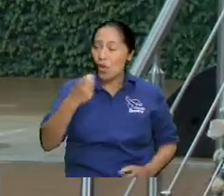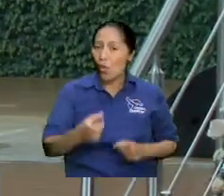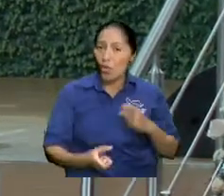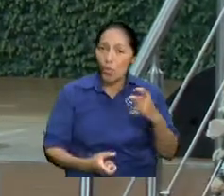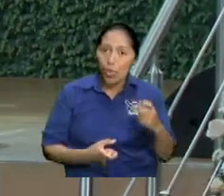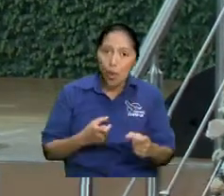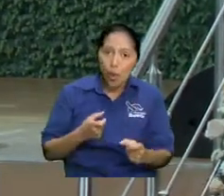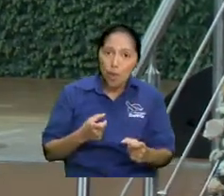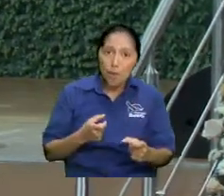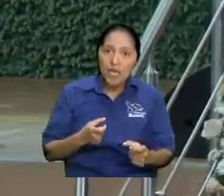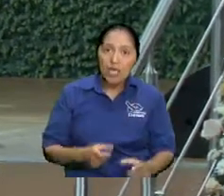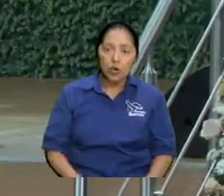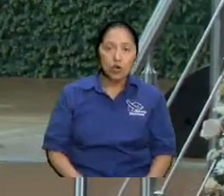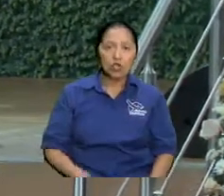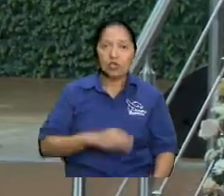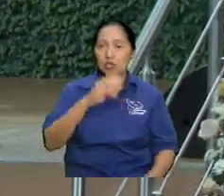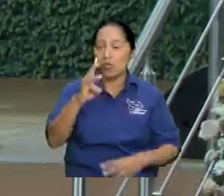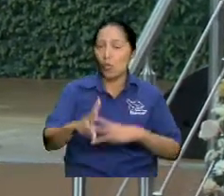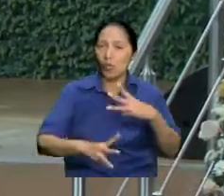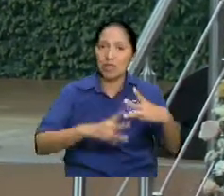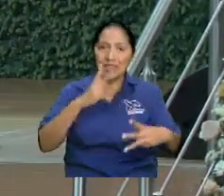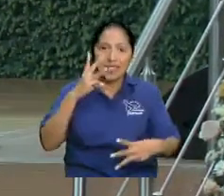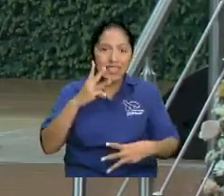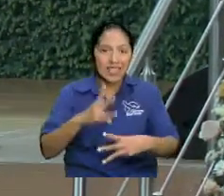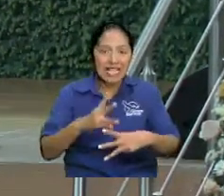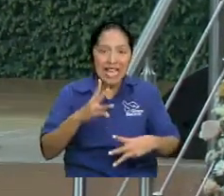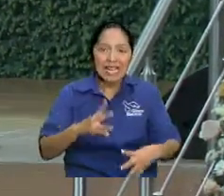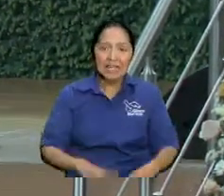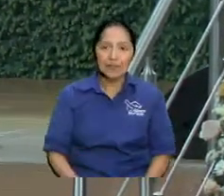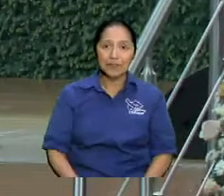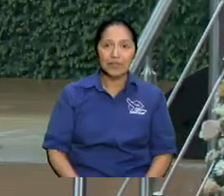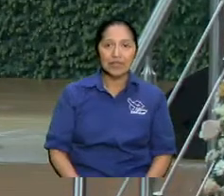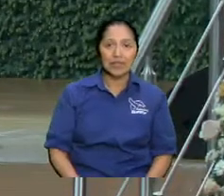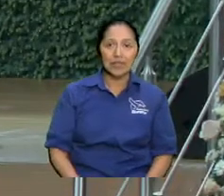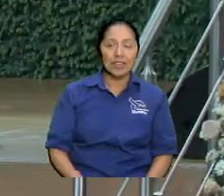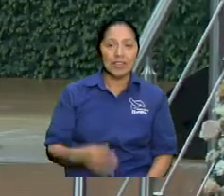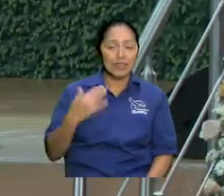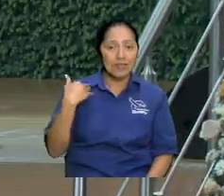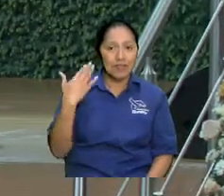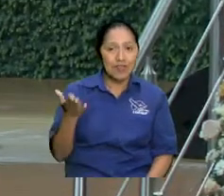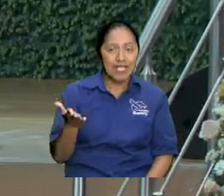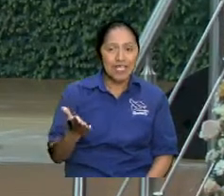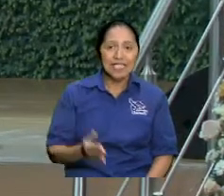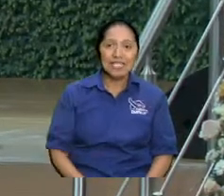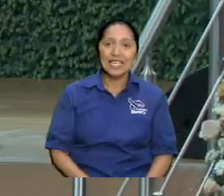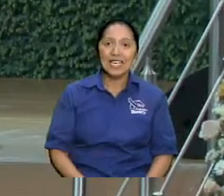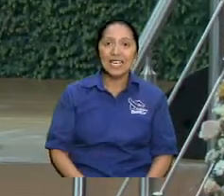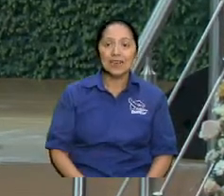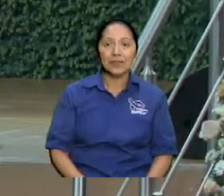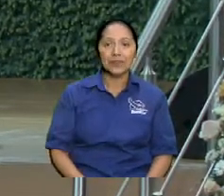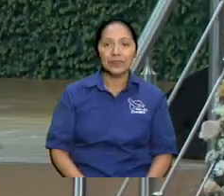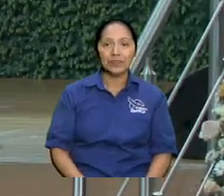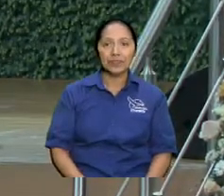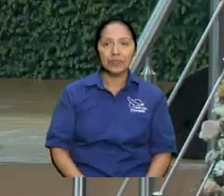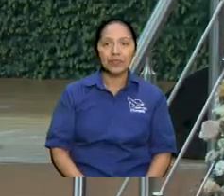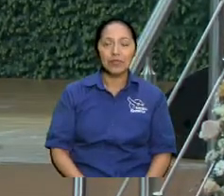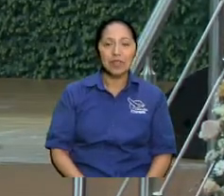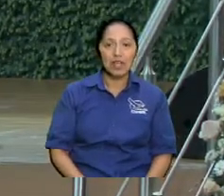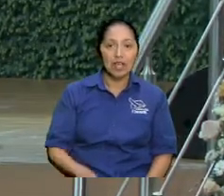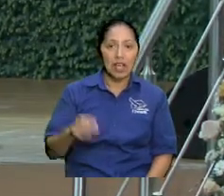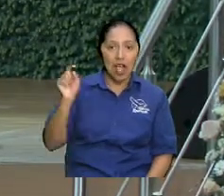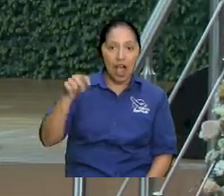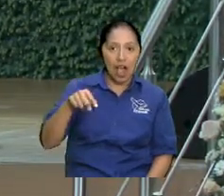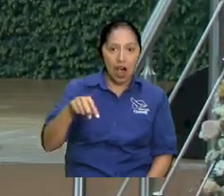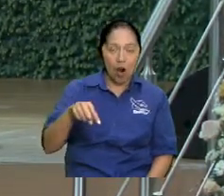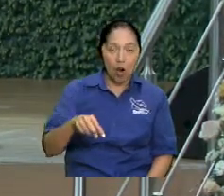especuladores, que solo Irán empezó a sacar los dientes, tiene años de estarlo sacando, entre paréntesis, solo empezó a sacar los dientes, el petróleo ya se